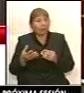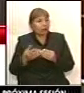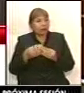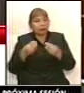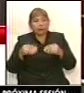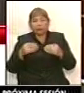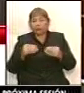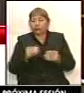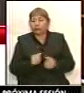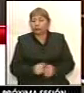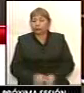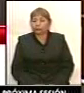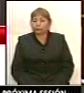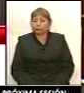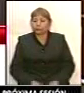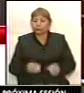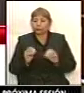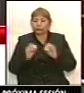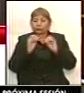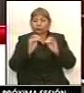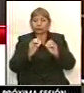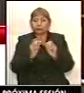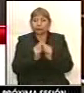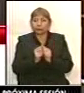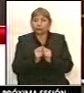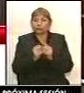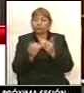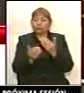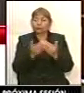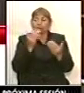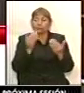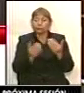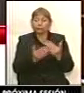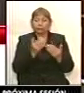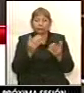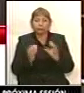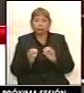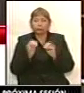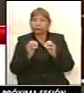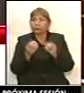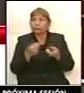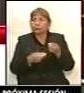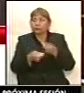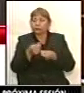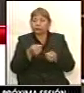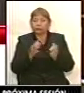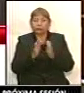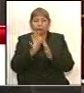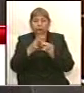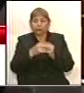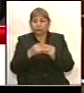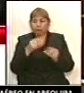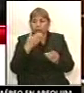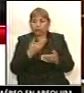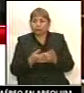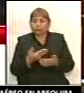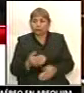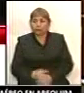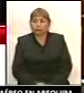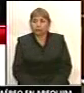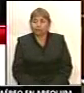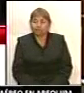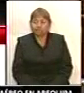que ver con ciudades intermedias y con la facilitación de la comercialización de sus productos. Gracias, señora